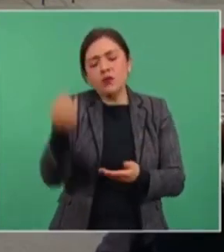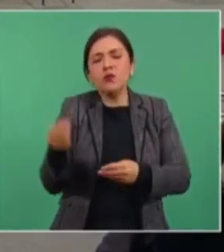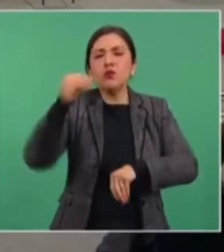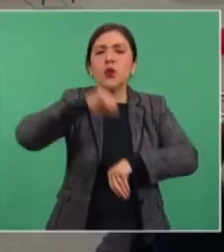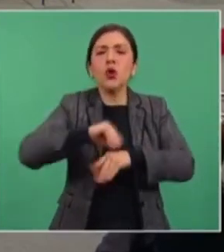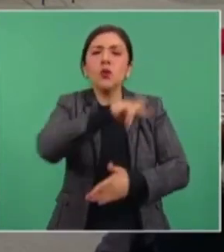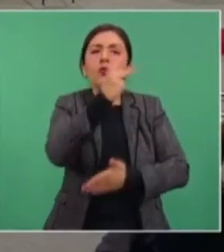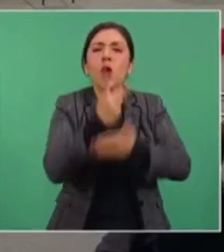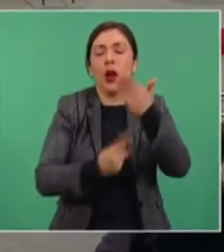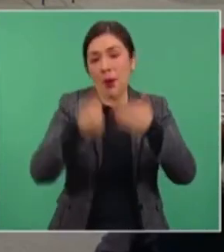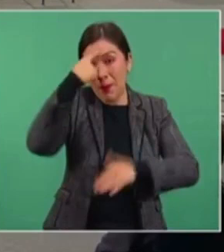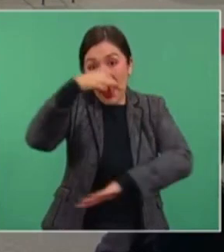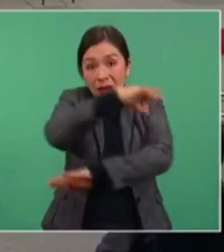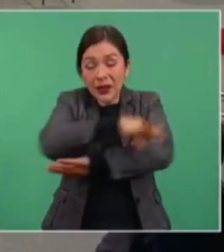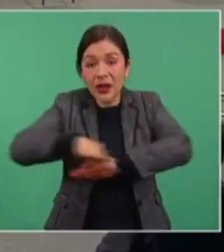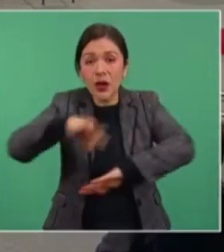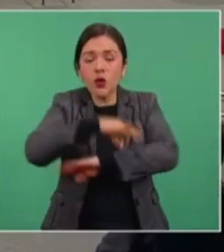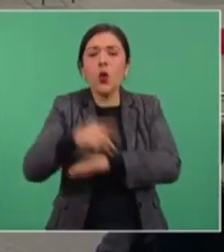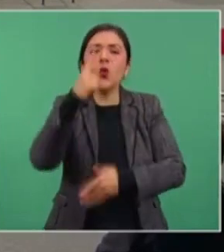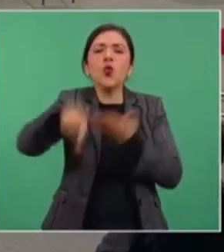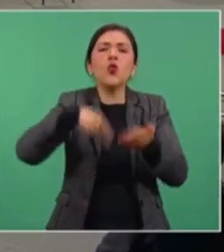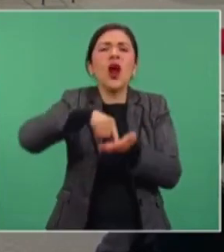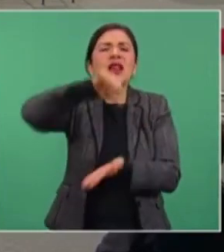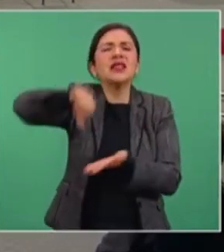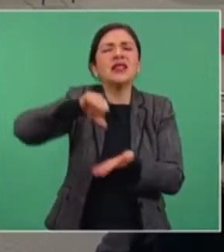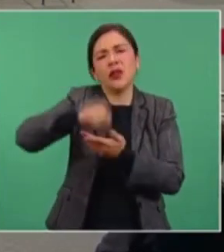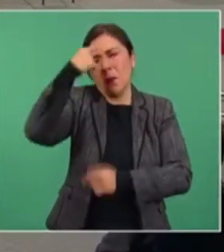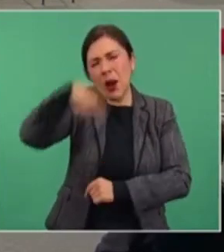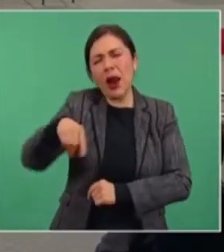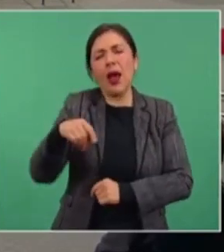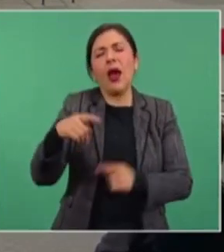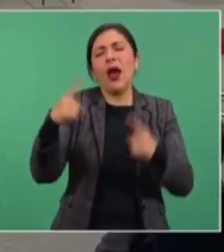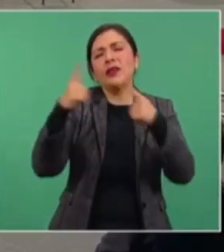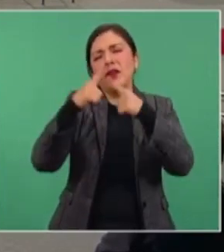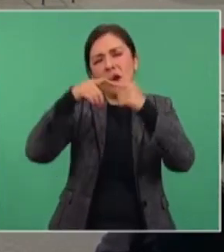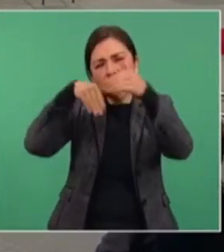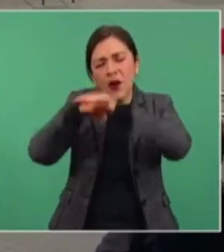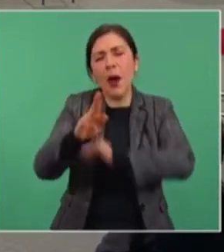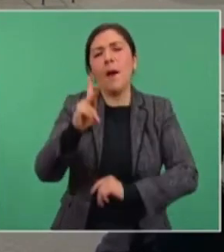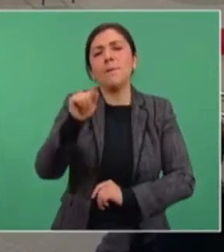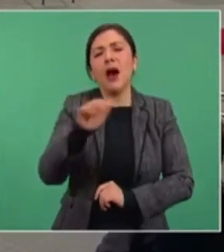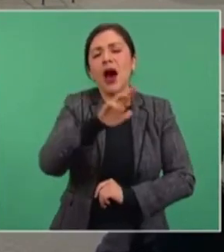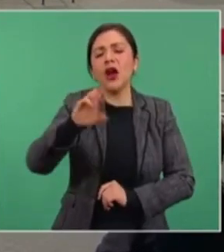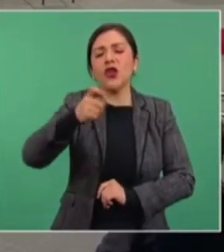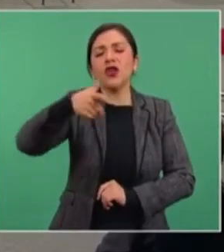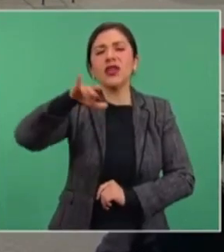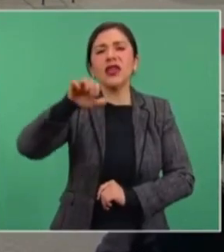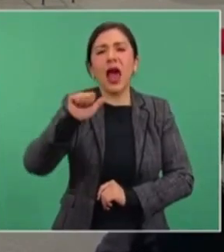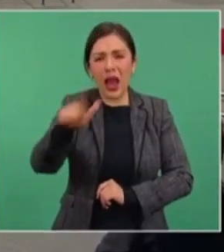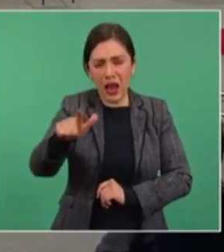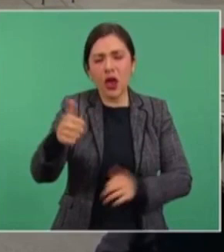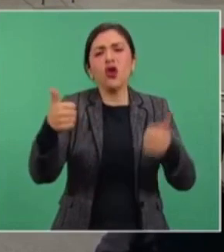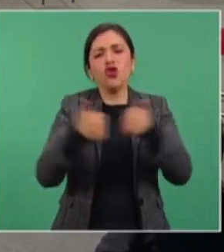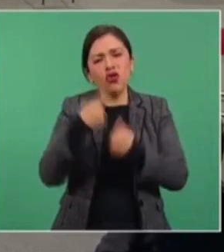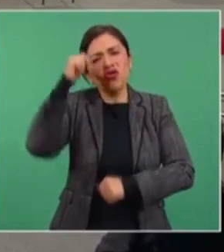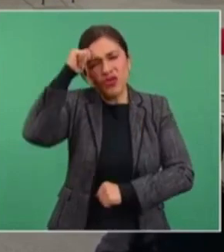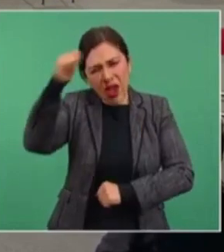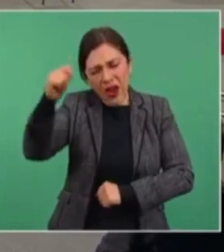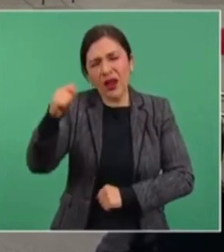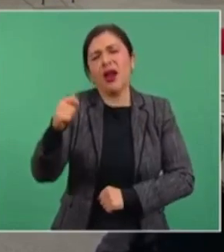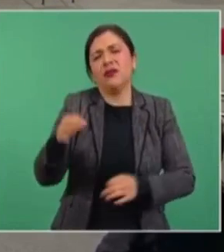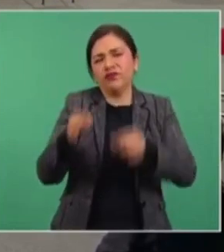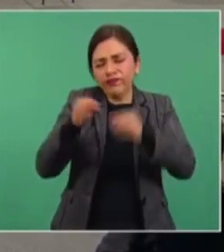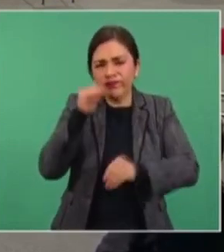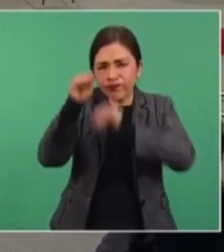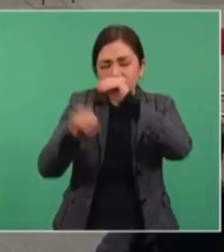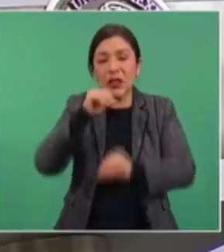arquitectónico para un centro parroquial, teórico, ideal, pero modélico.